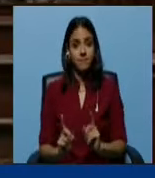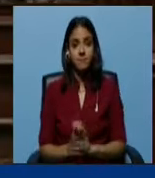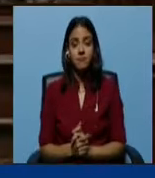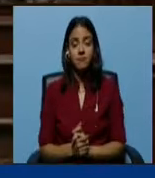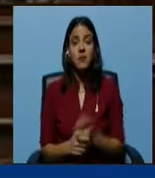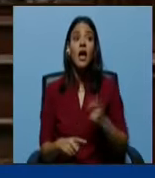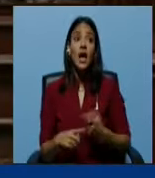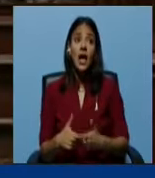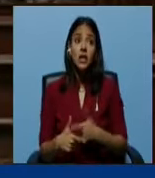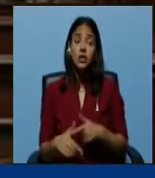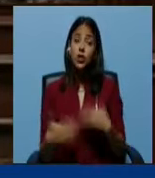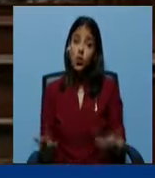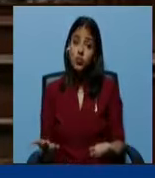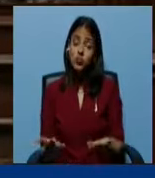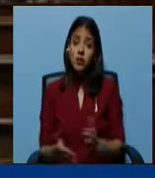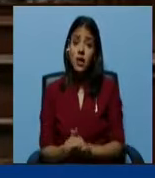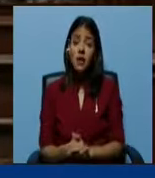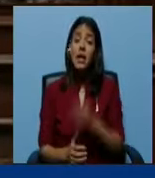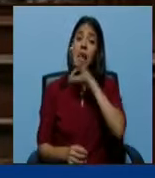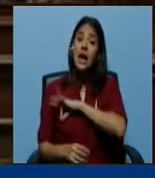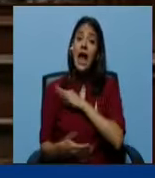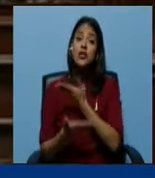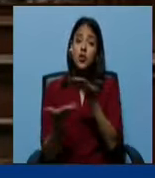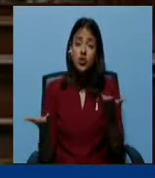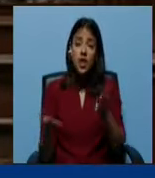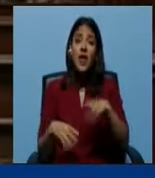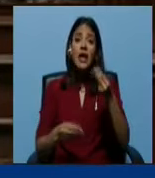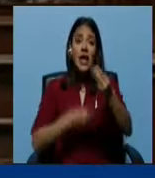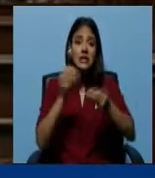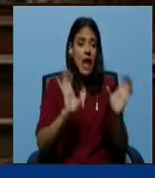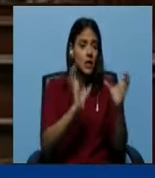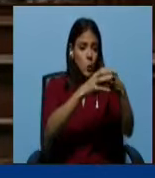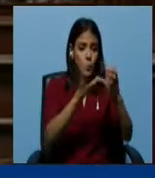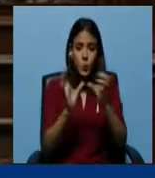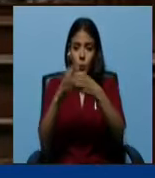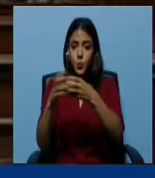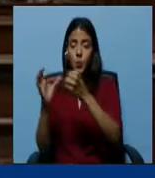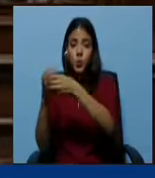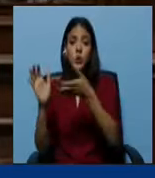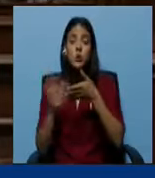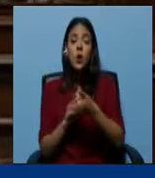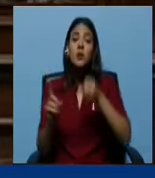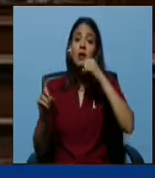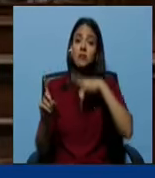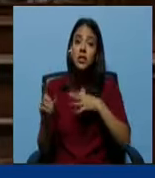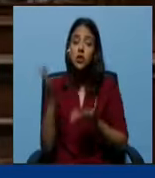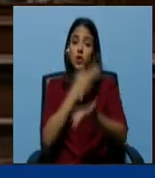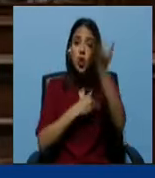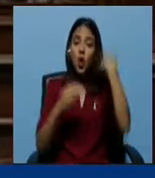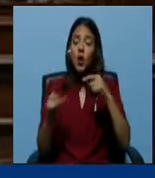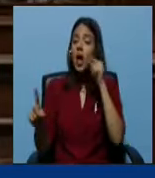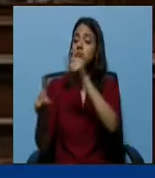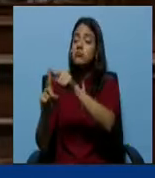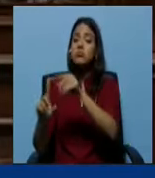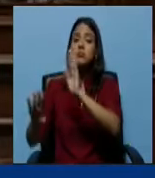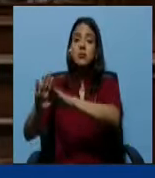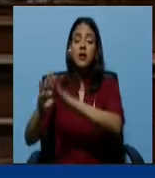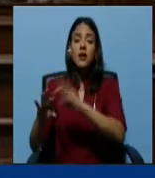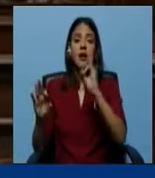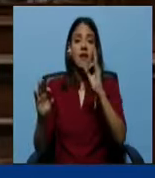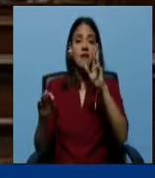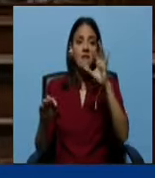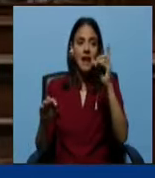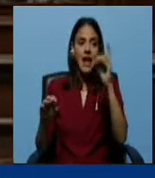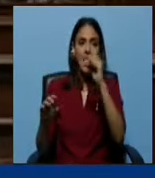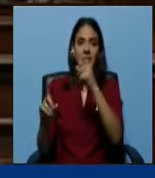Así que las sociedades que se conformaron, Ameliash, Freddy Bernal,